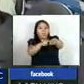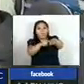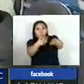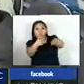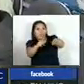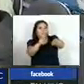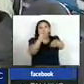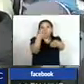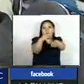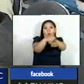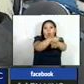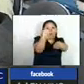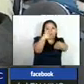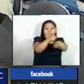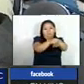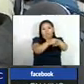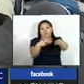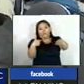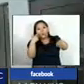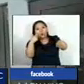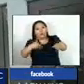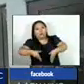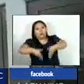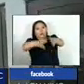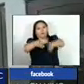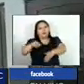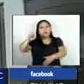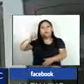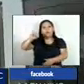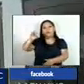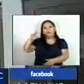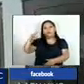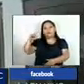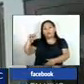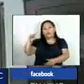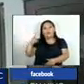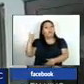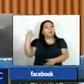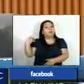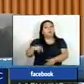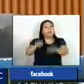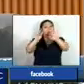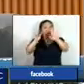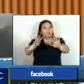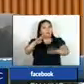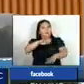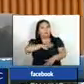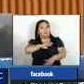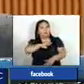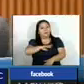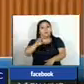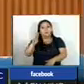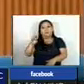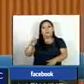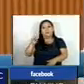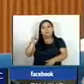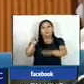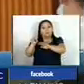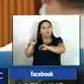a bajar de su vehículo. Esto ocurrió en el Boulevard El Ejército. El hecho se dio el 7 de septiembre del año 2019.